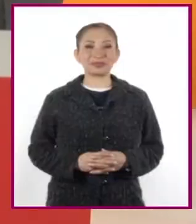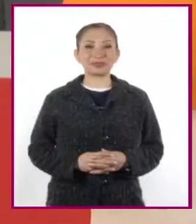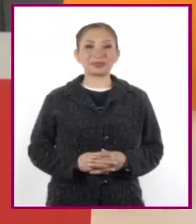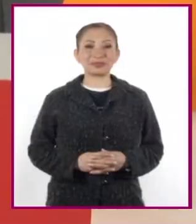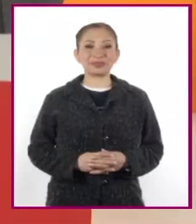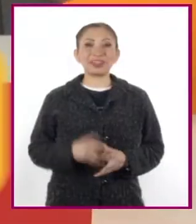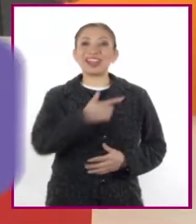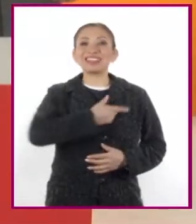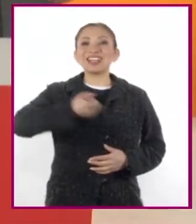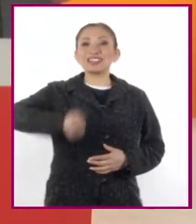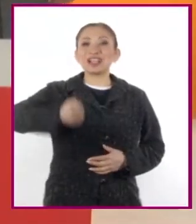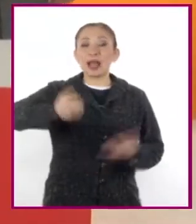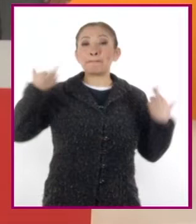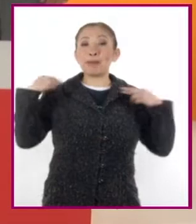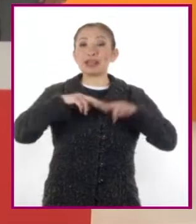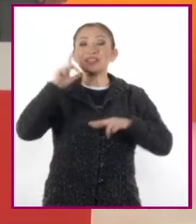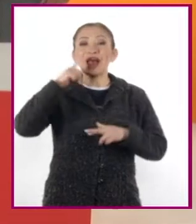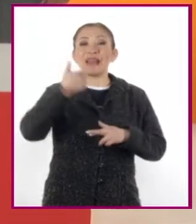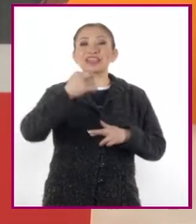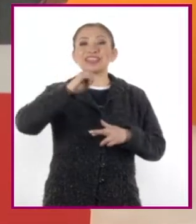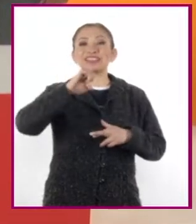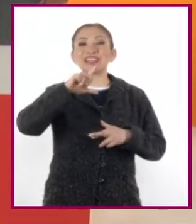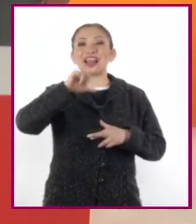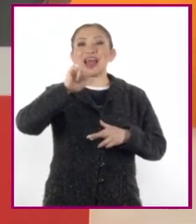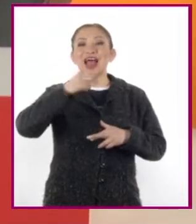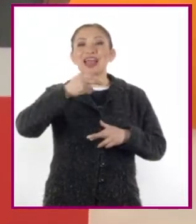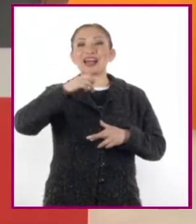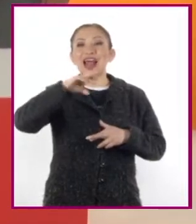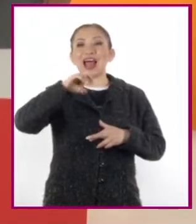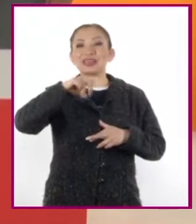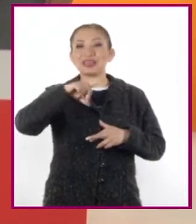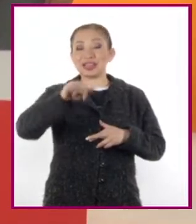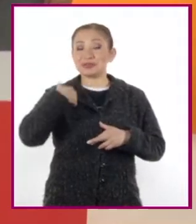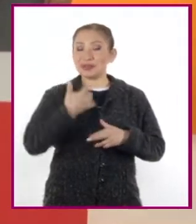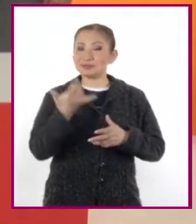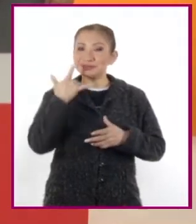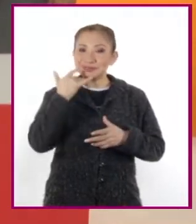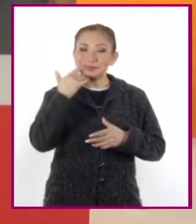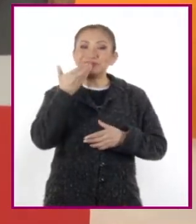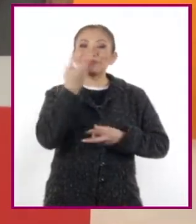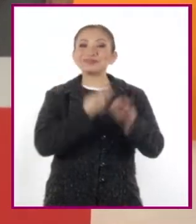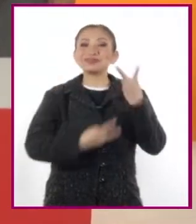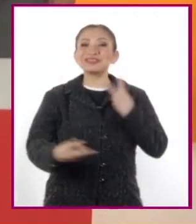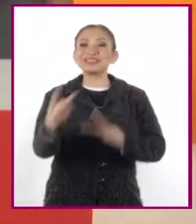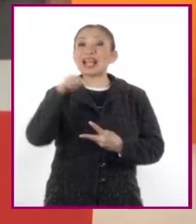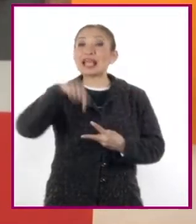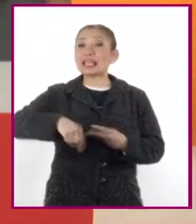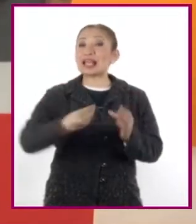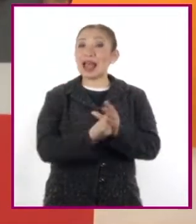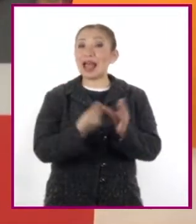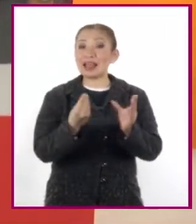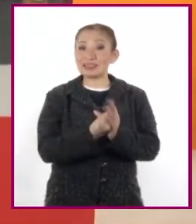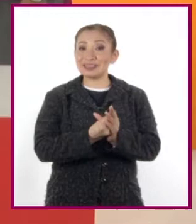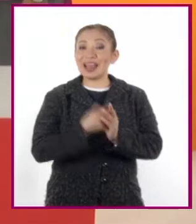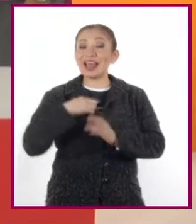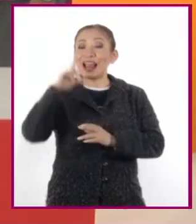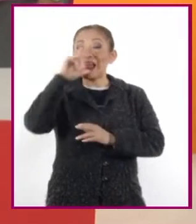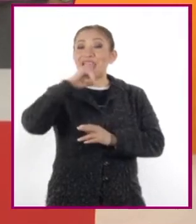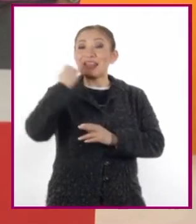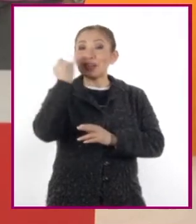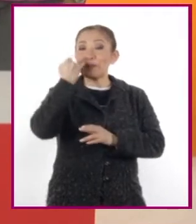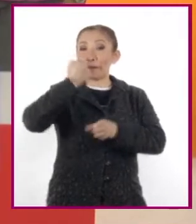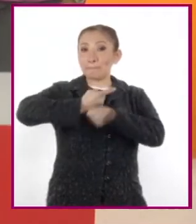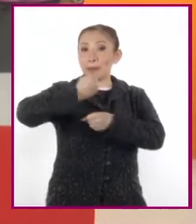gusto saludarles. Soy la profesora Gisela Hernández Escobar. Reciban una cordial bienvenida a una sesión más de Lengua